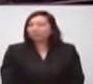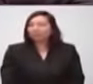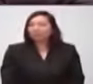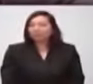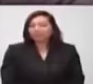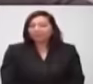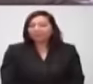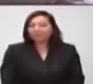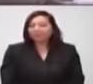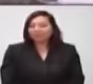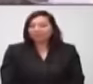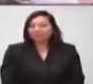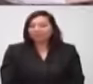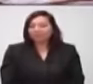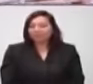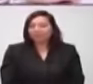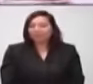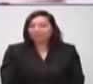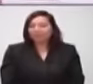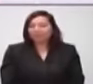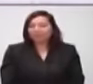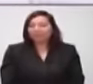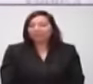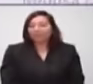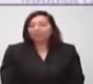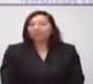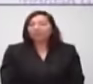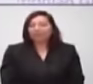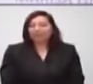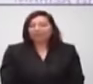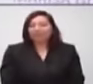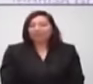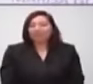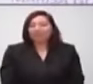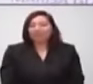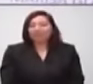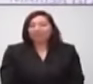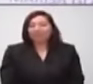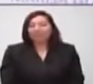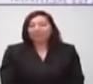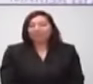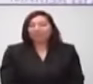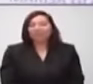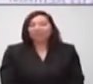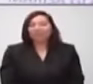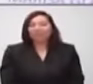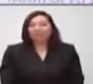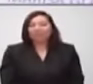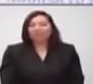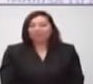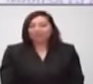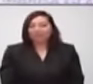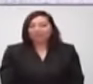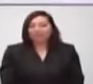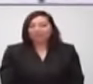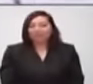Así de demócratas son los del Frente Amplio. Perdón, ¿puedo continuar? Por favor, la interrupción al congresista Salaverry, y además tengo una duda más, ya que ahora sí el congresista Salaverry le damos la